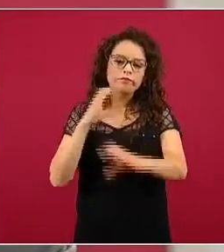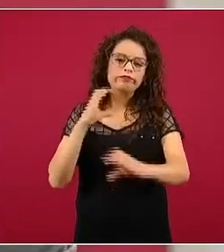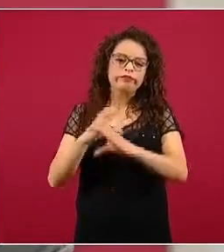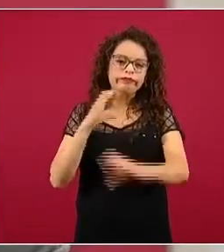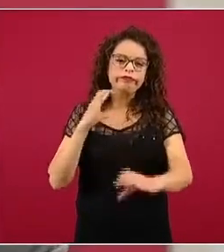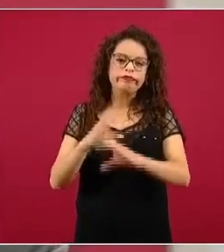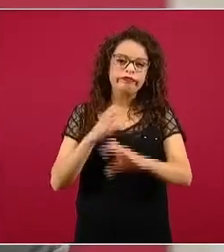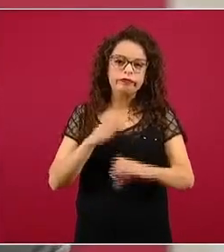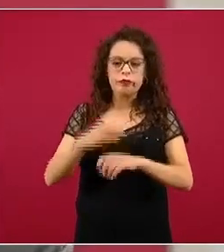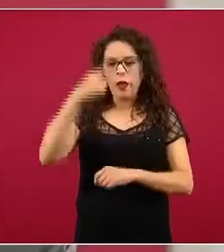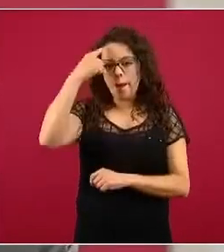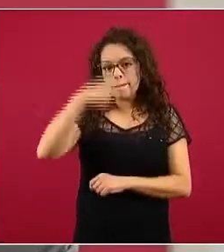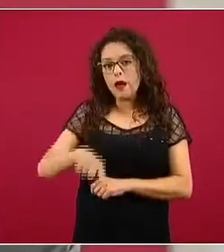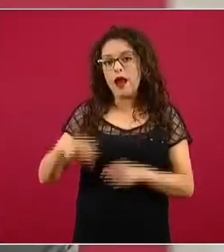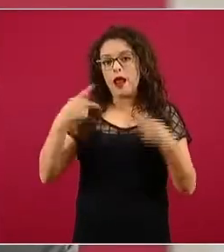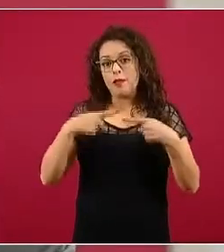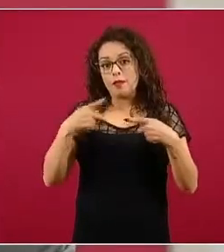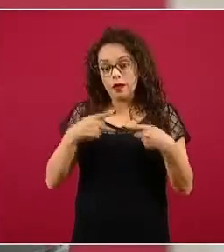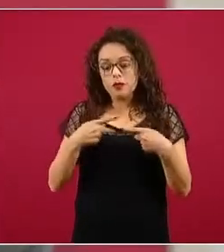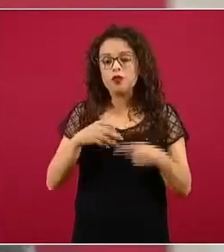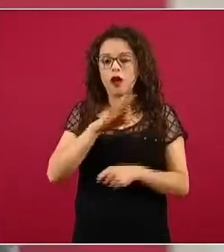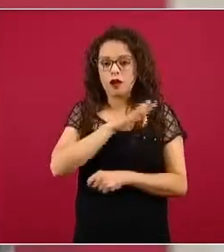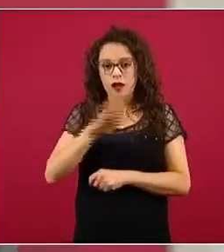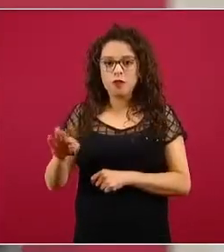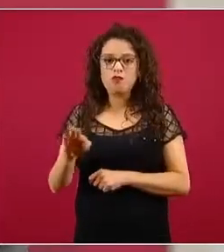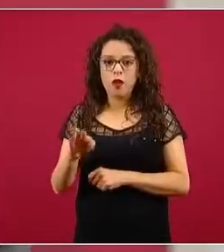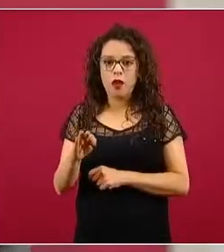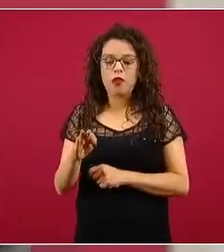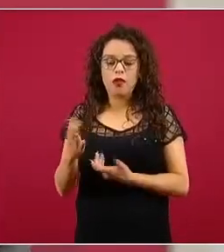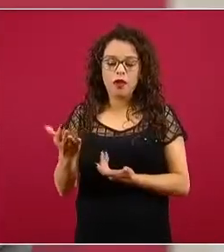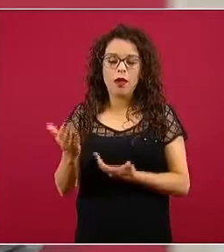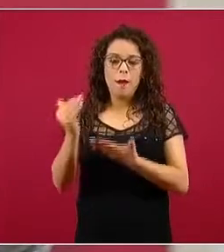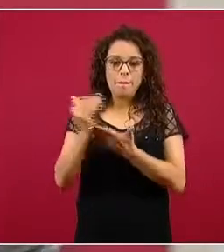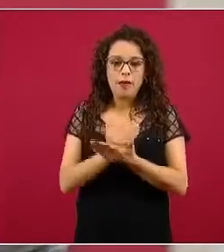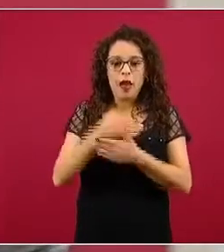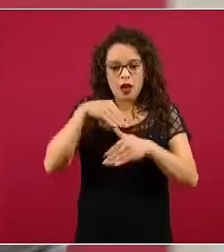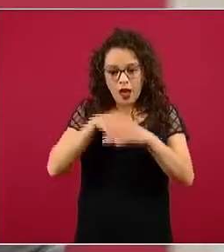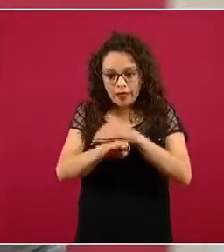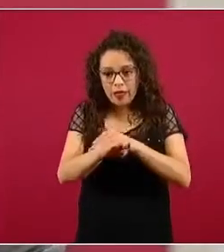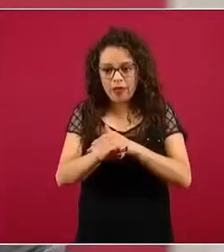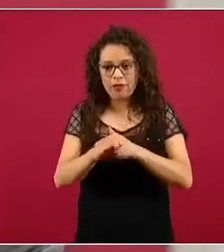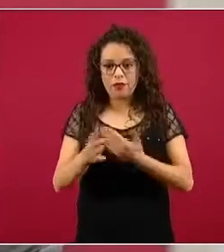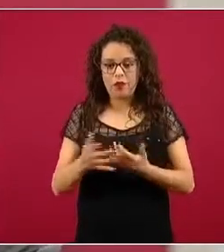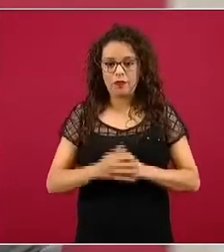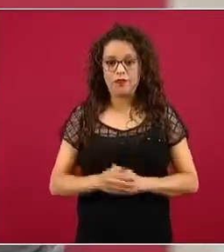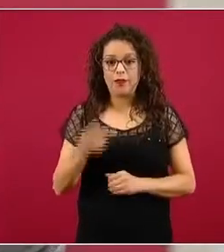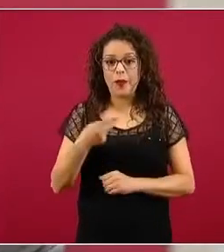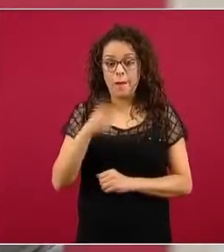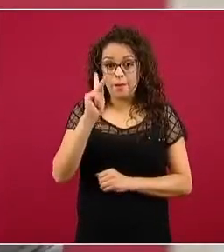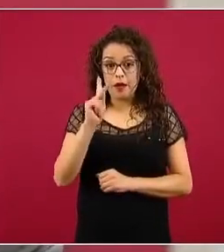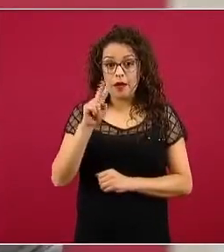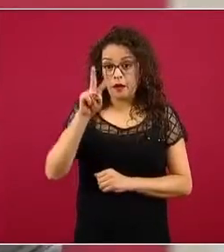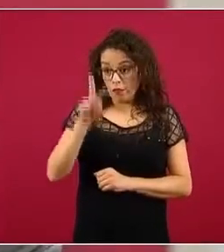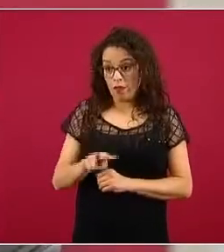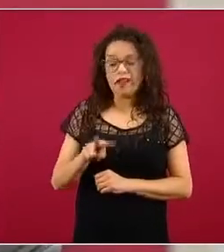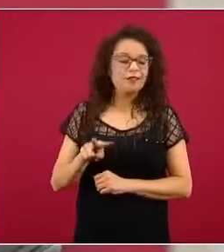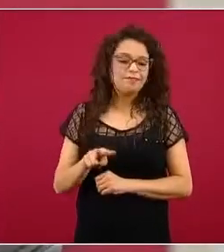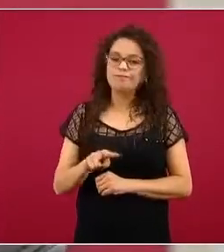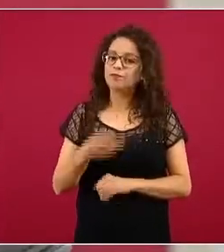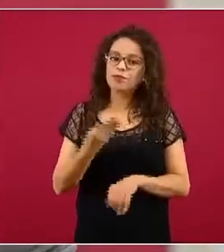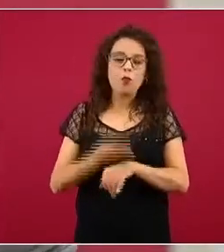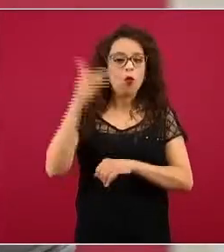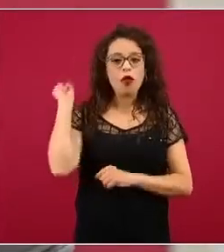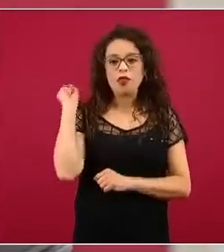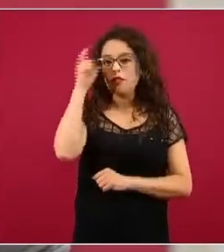que se va haciendo cotidianamente para mantener un bajo índice de ocupación. El reto más grande, como usted lo señala, es en la hora pico y lo sigue